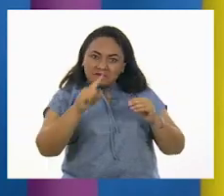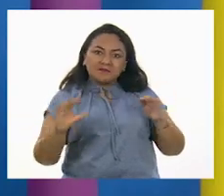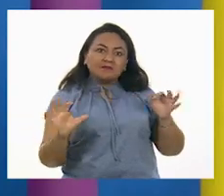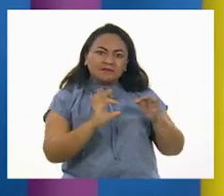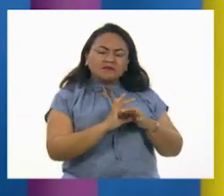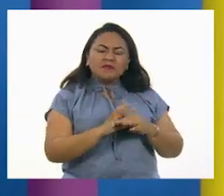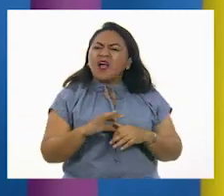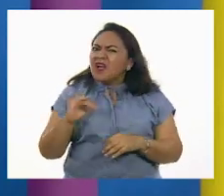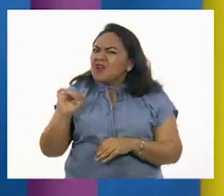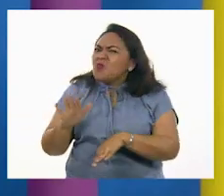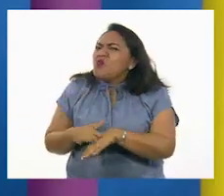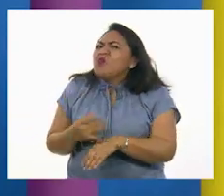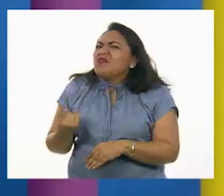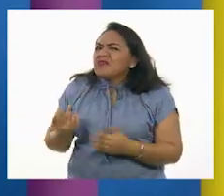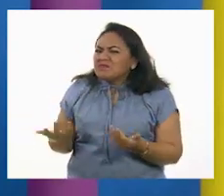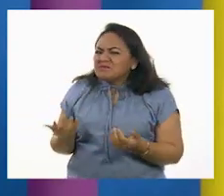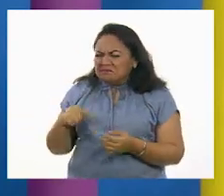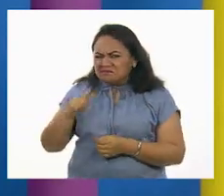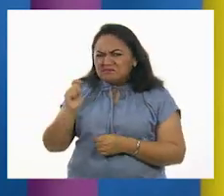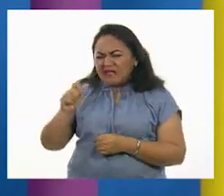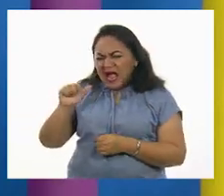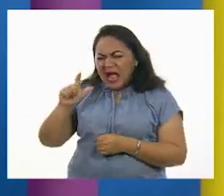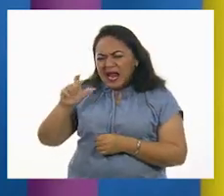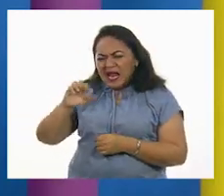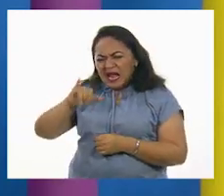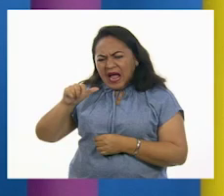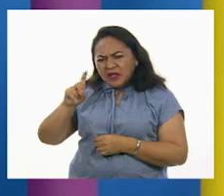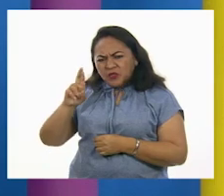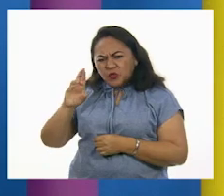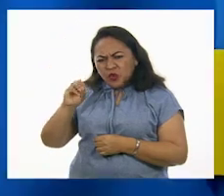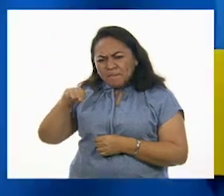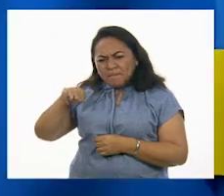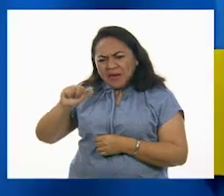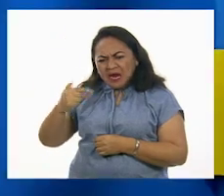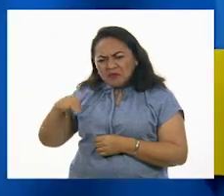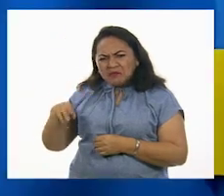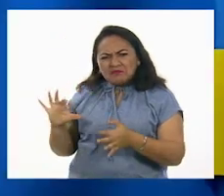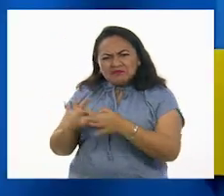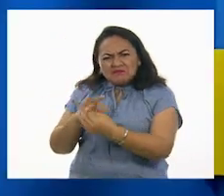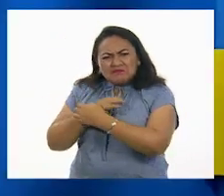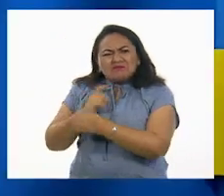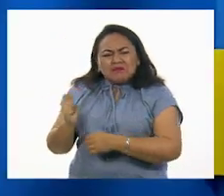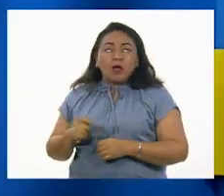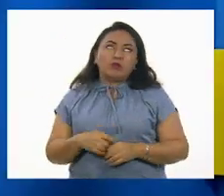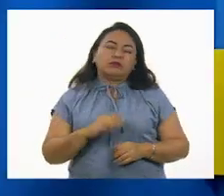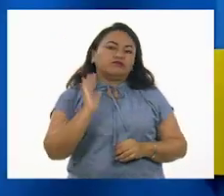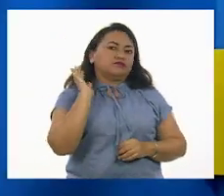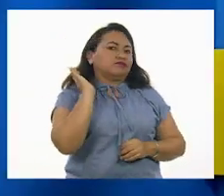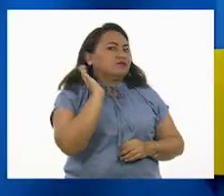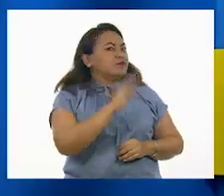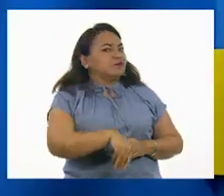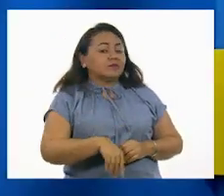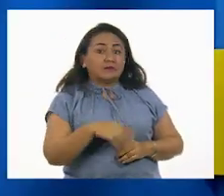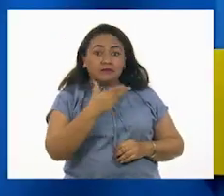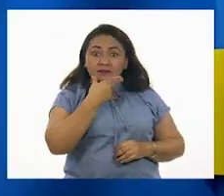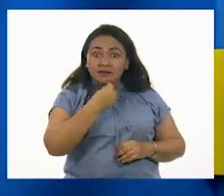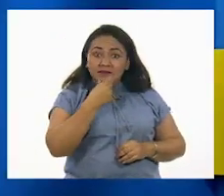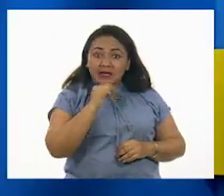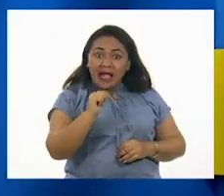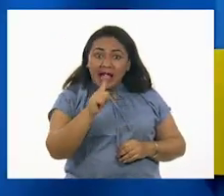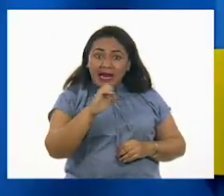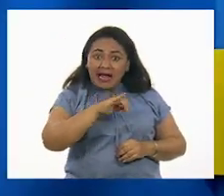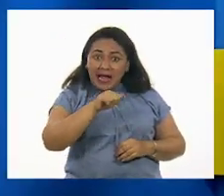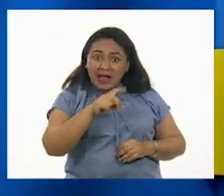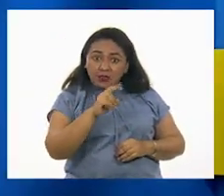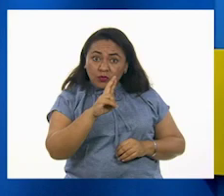¿Por qué? ¿Qué tiene que ver Alejandro Magno con la educación? Muchísimo. La educación que recibió Alejandro Magno